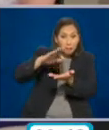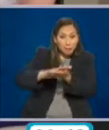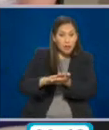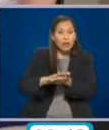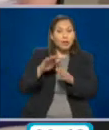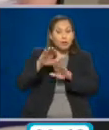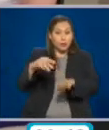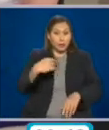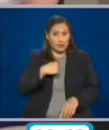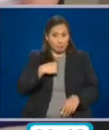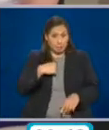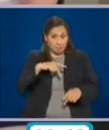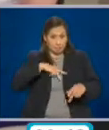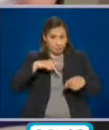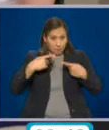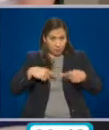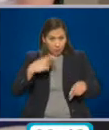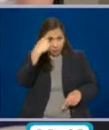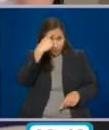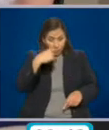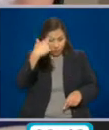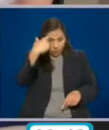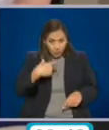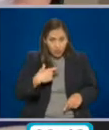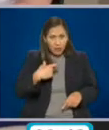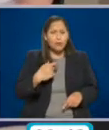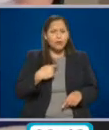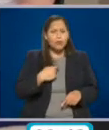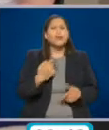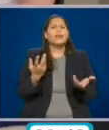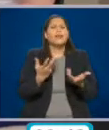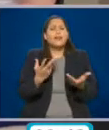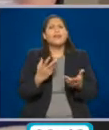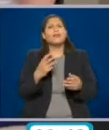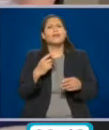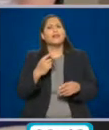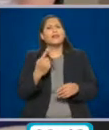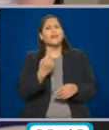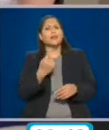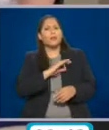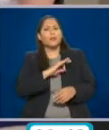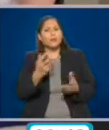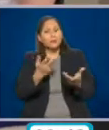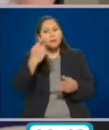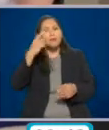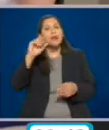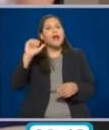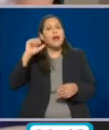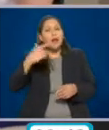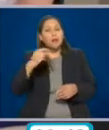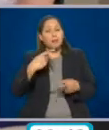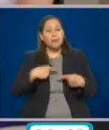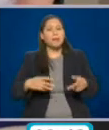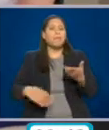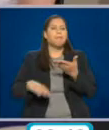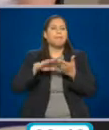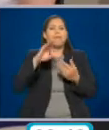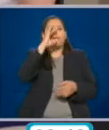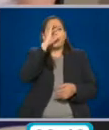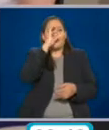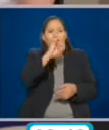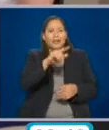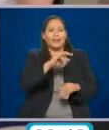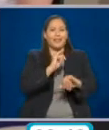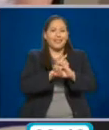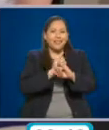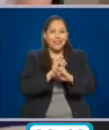nosotros. En ese caso, ¿cómo nos podemos cuidar o qué podemos hacer si alguna persona ya ha sido afectada por redes